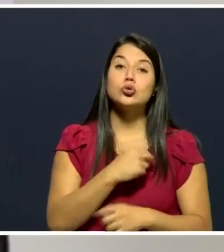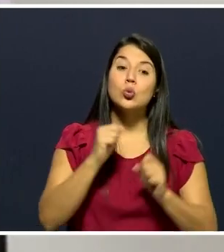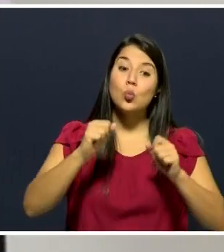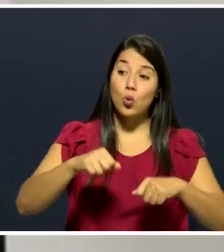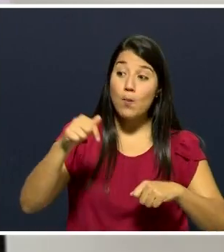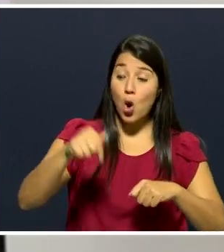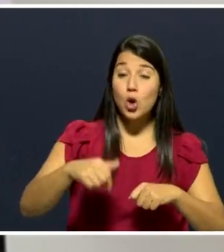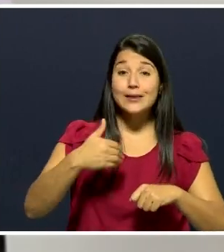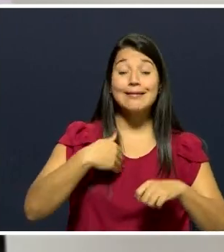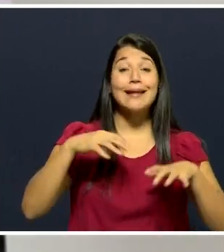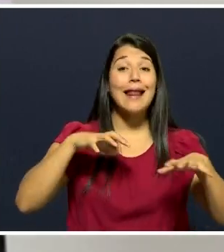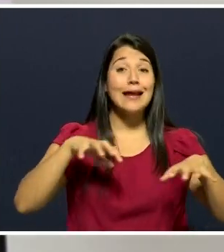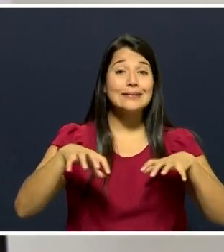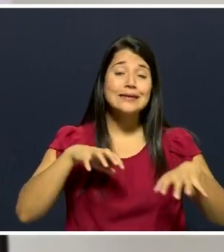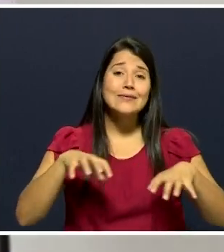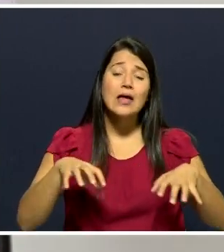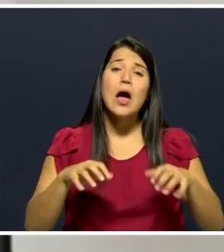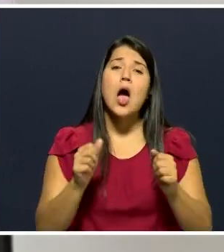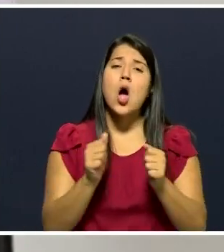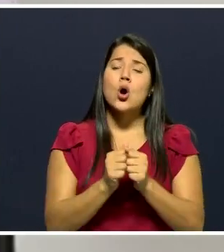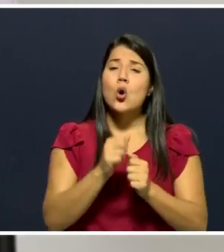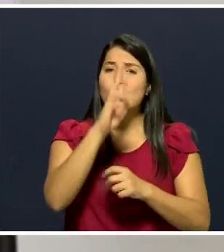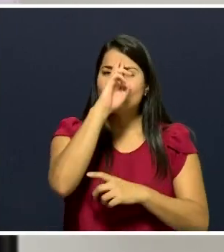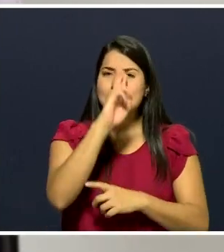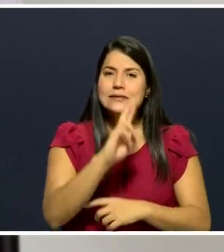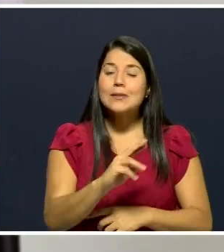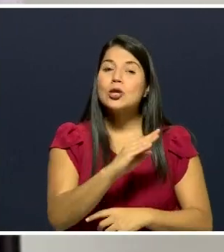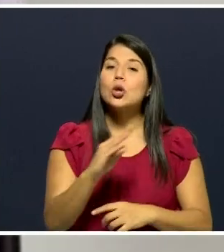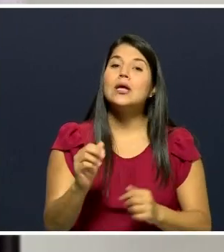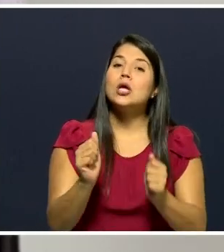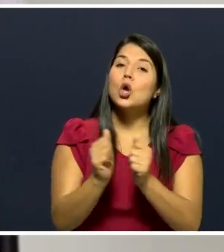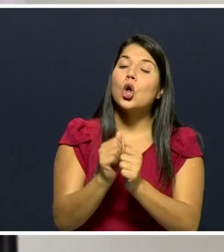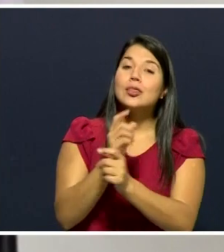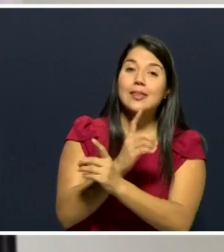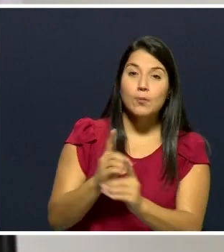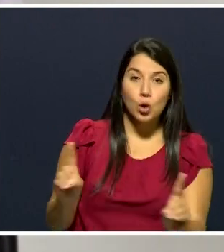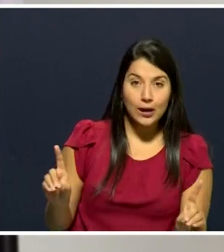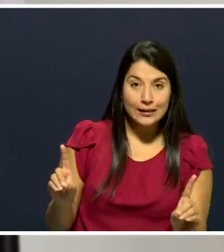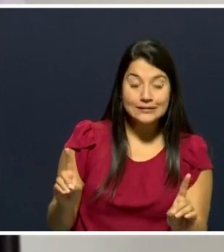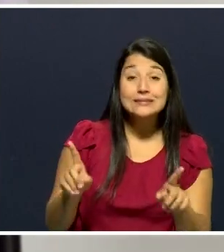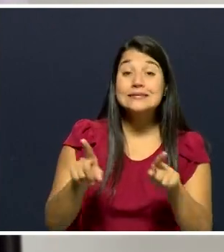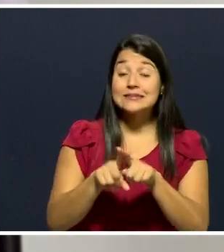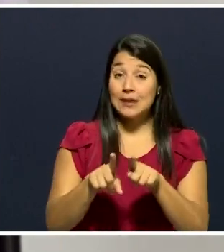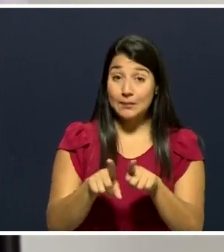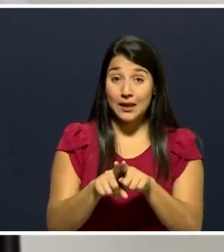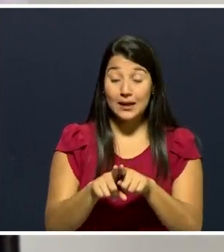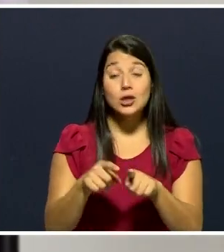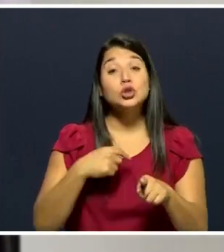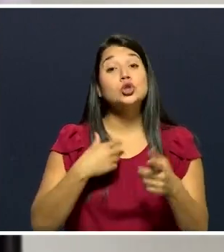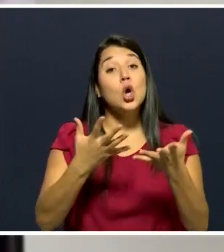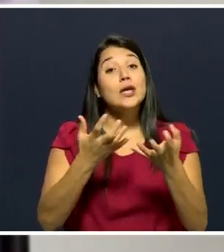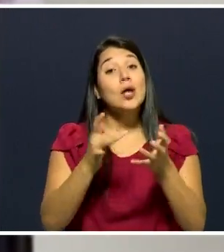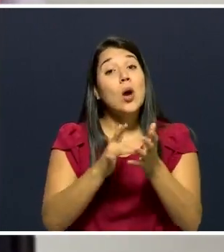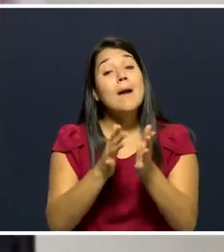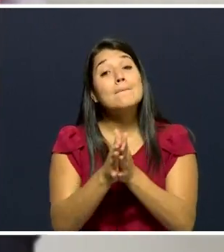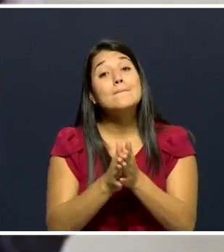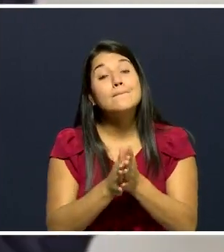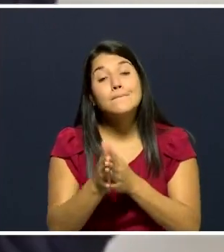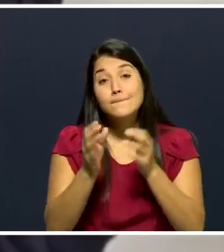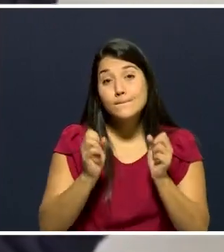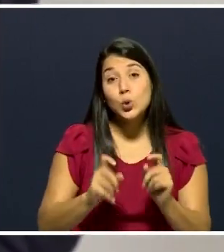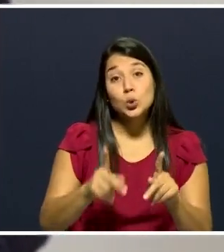acto lleno de respeto y lleno de democracia. Además, yo quiero aprovechar la oportunidad